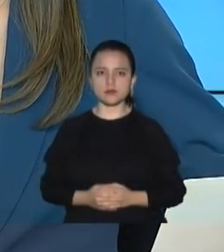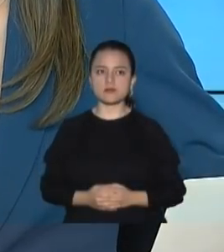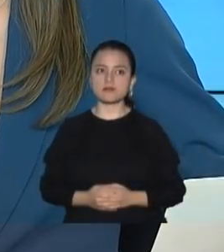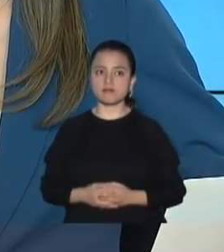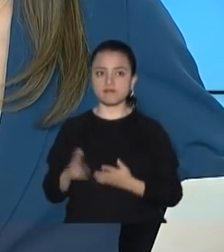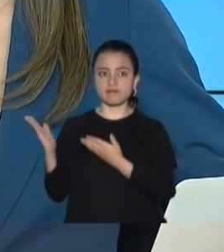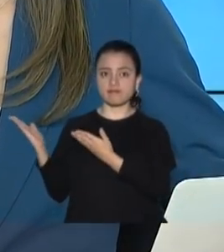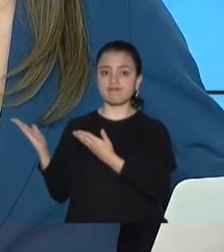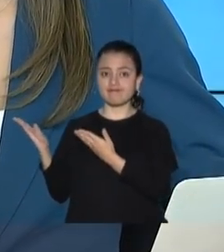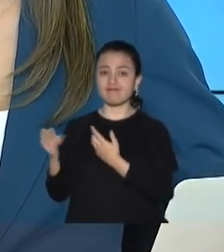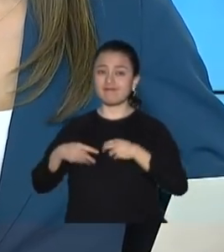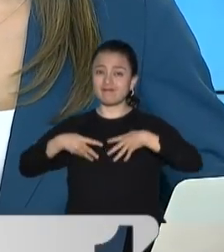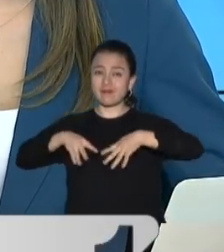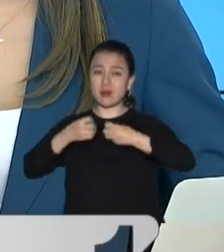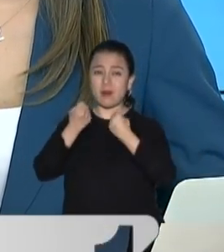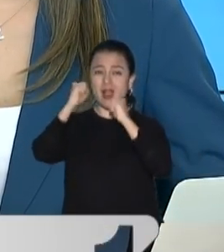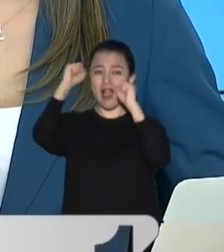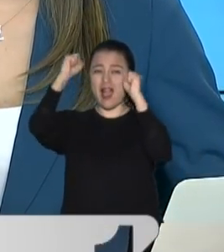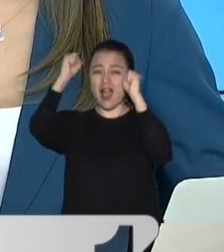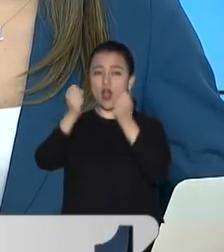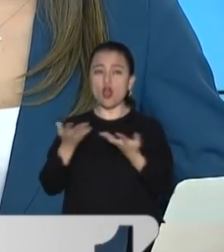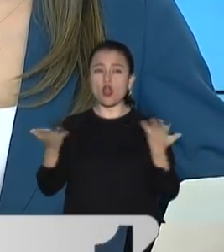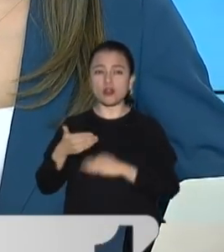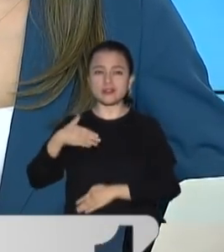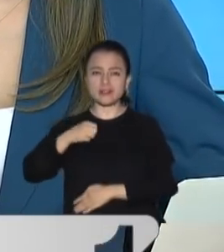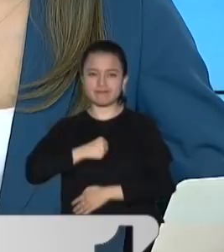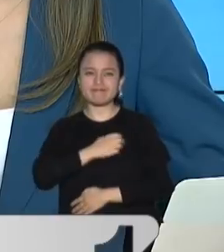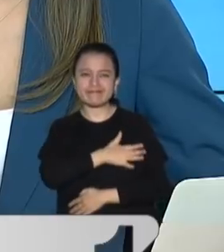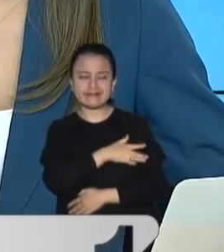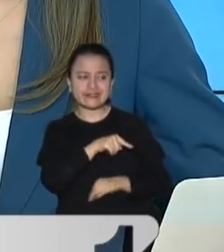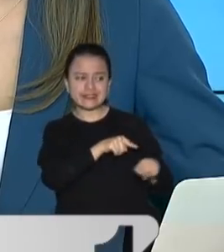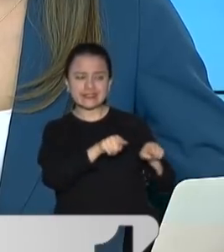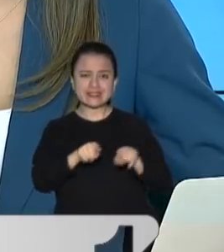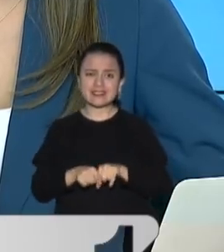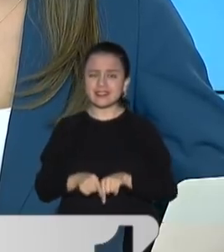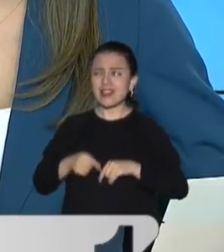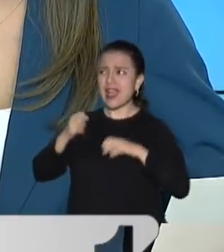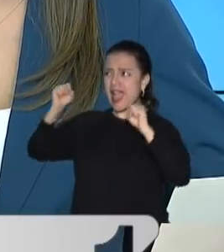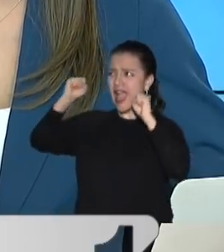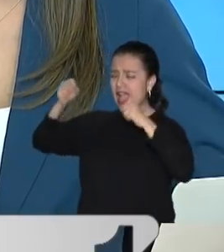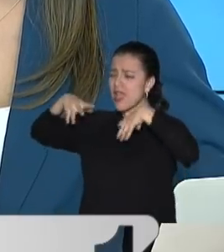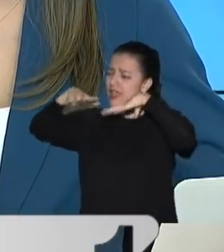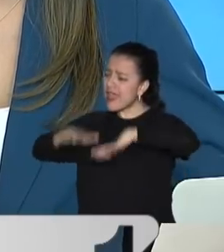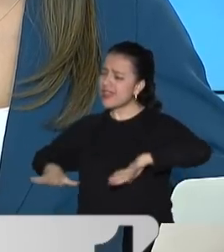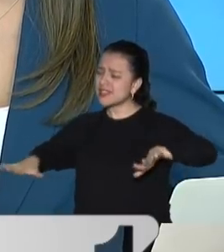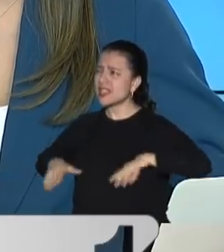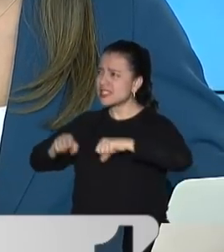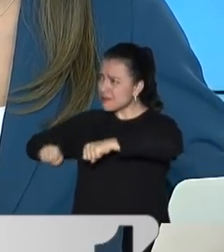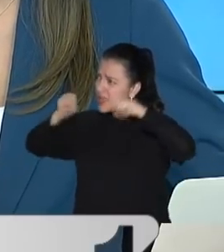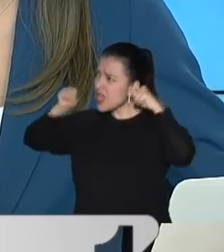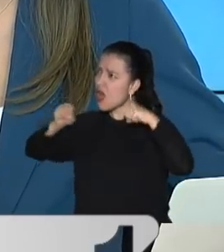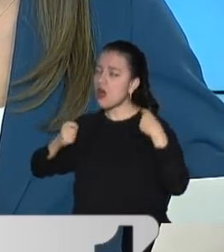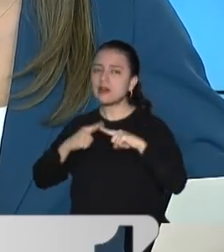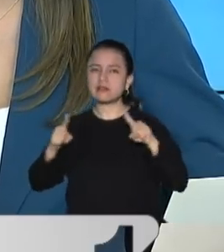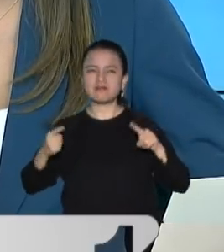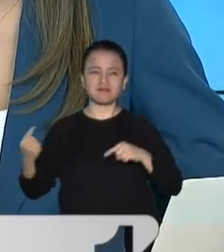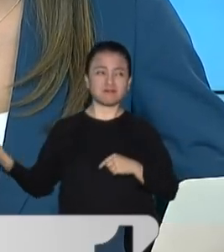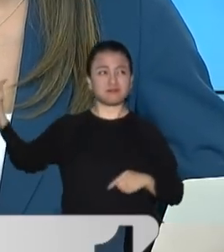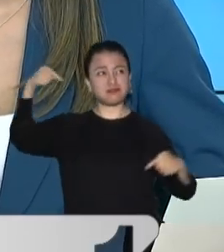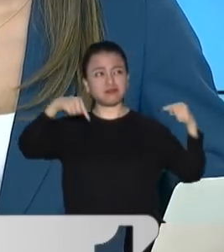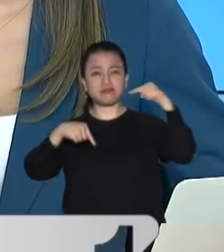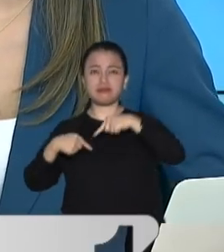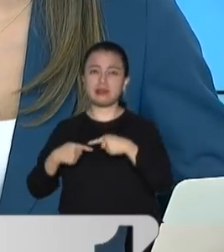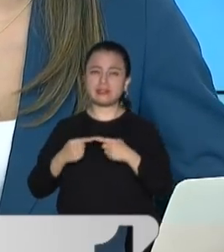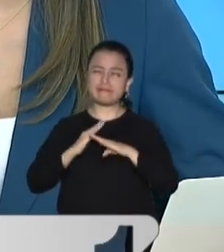Israel vive protestas y huelgas de palestinos que reclaman por la ocupación de sus tierras y por los miles de bombardeos en su contra de su